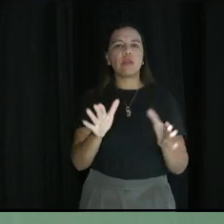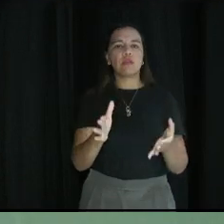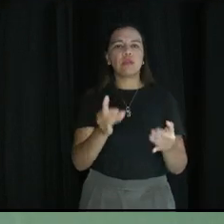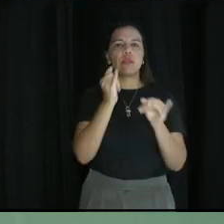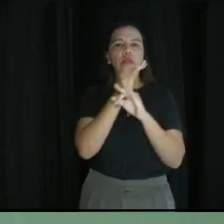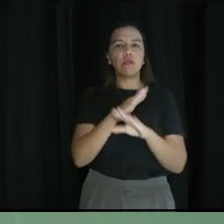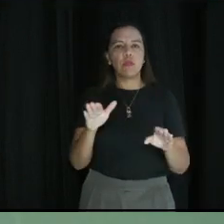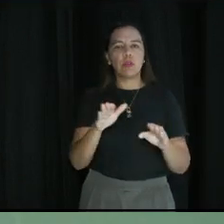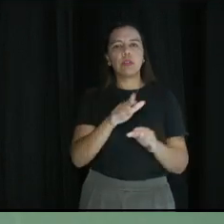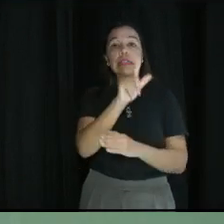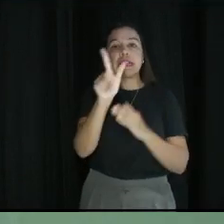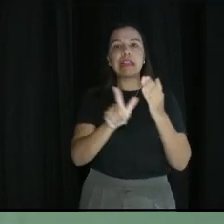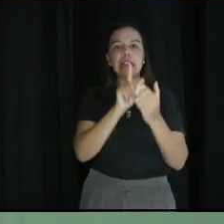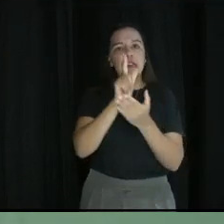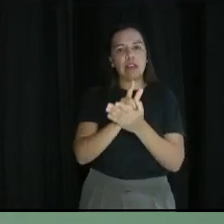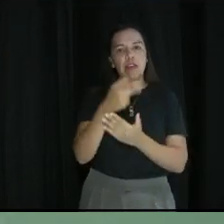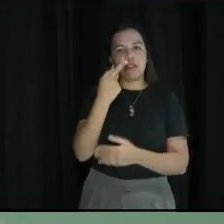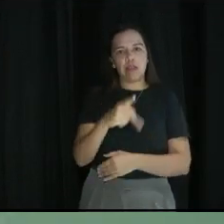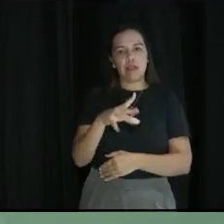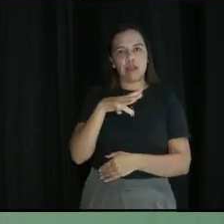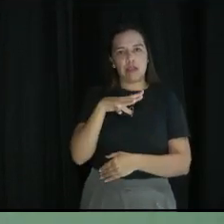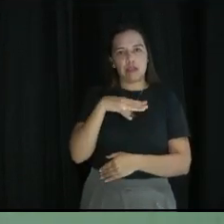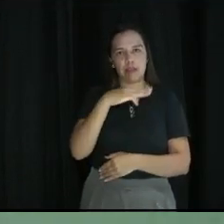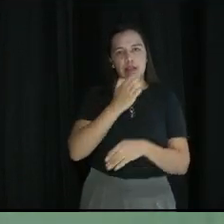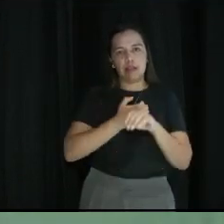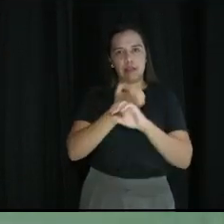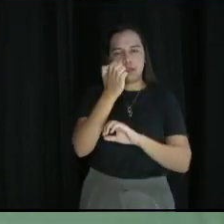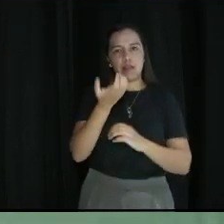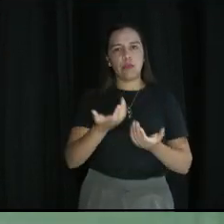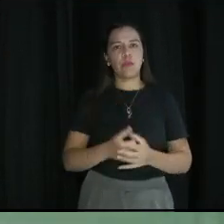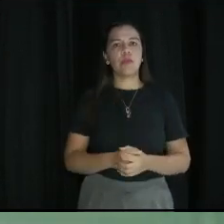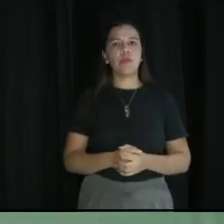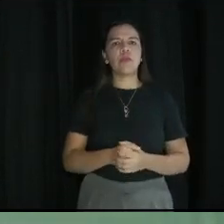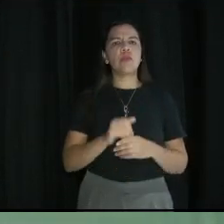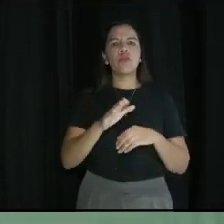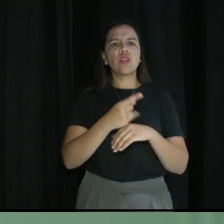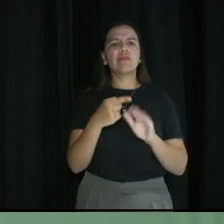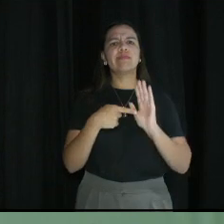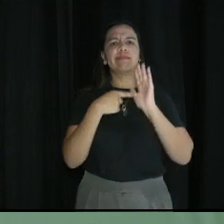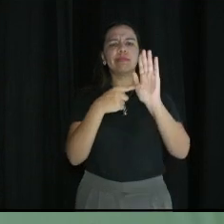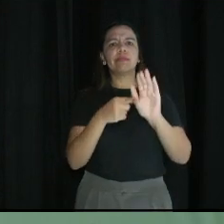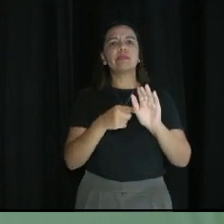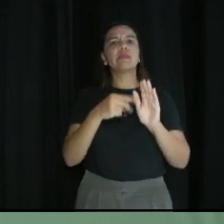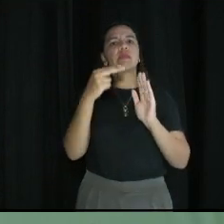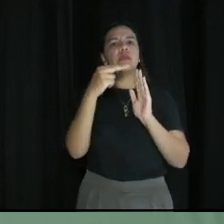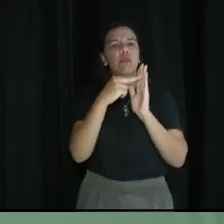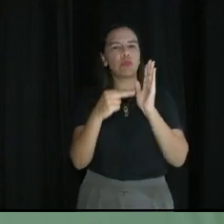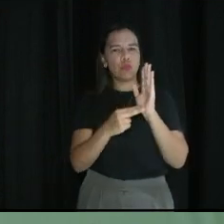normativo que tenemos en el Estado. ¿Por qué es tan importante el marco normativo? Muchas de las personas que están